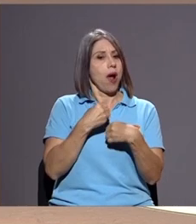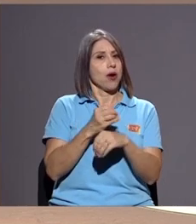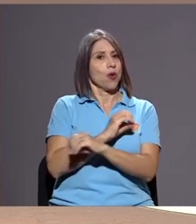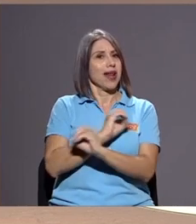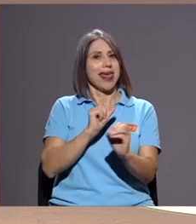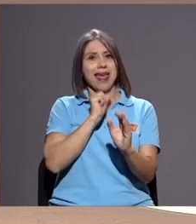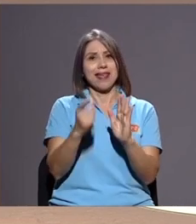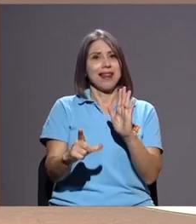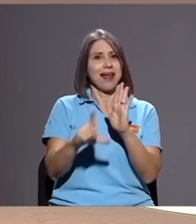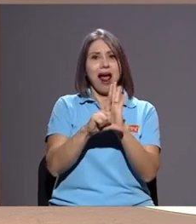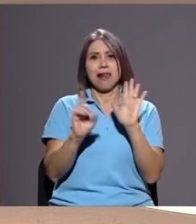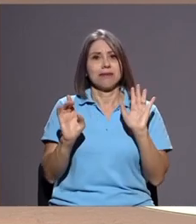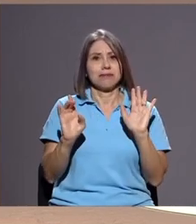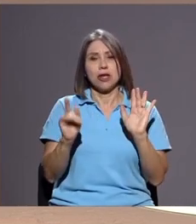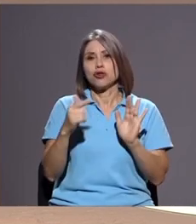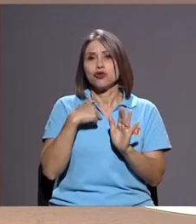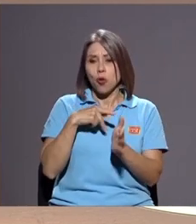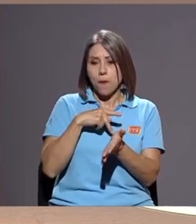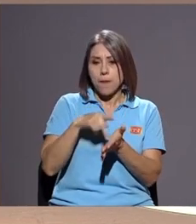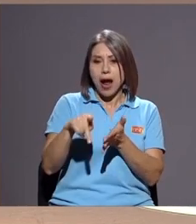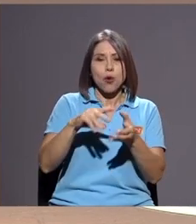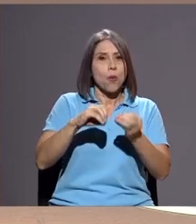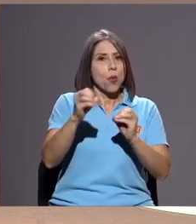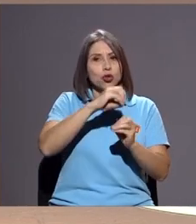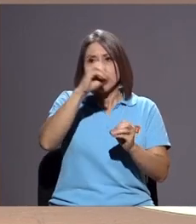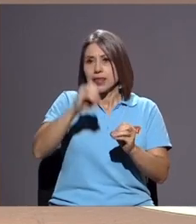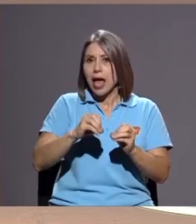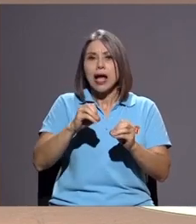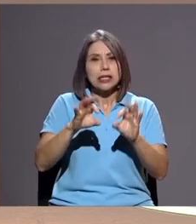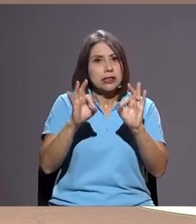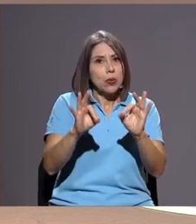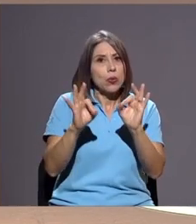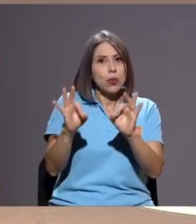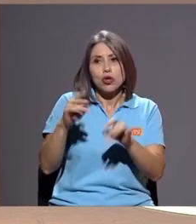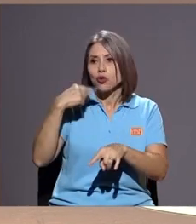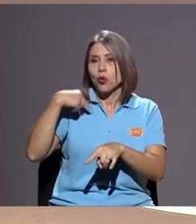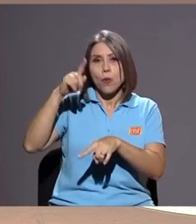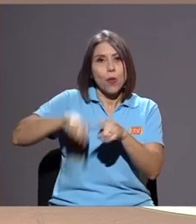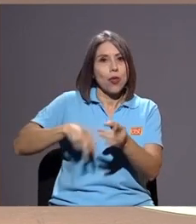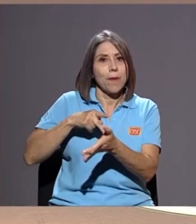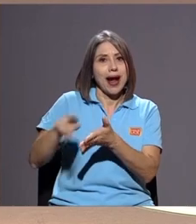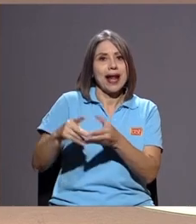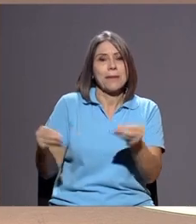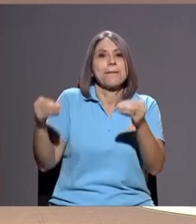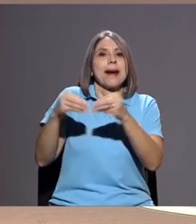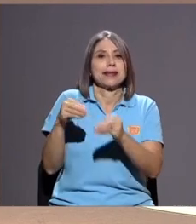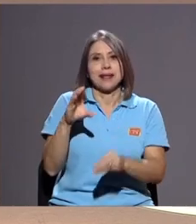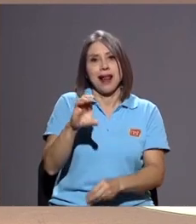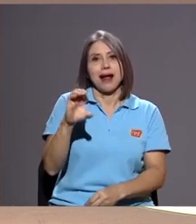manera que pagó las tasas que corresponden en cada caso no le puedo pagar más a la caja